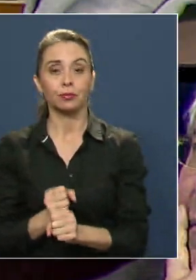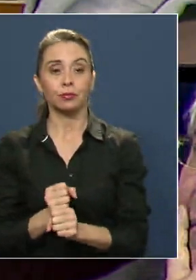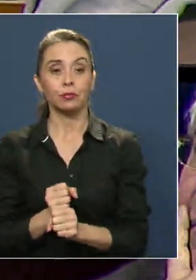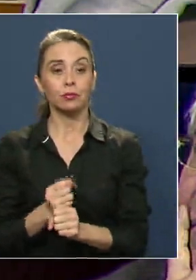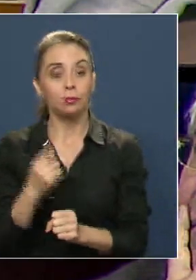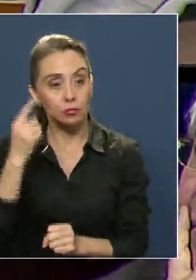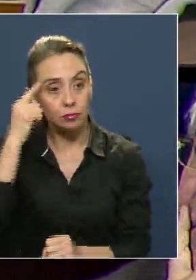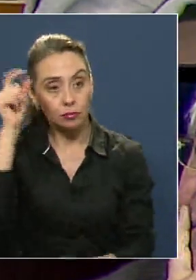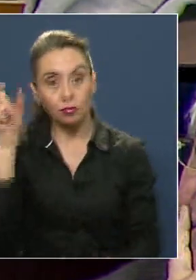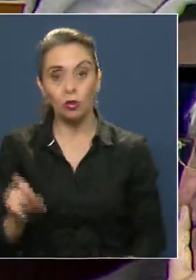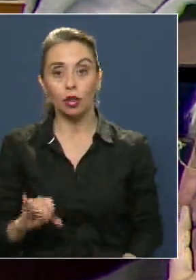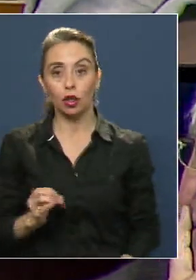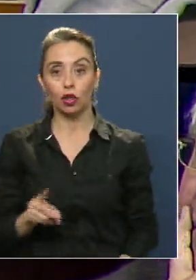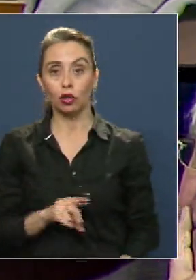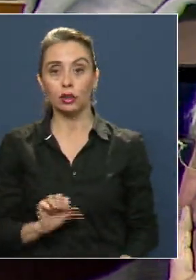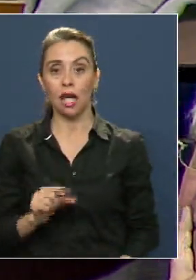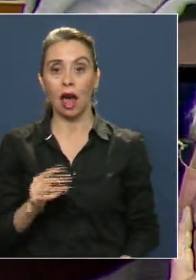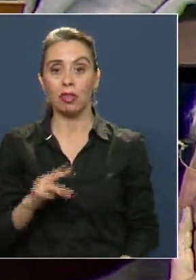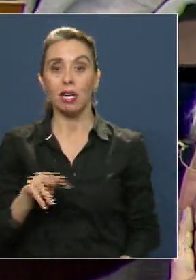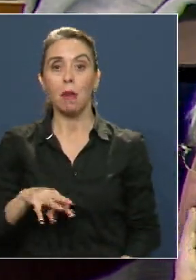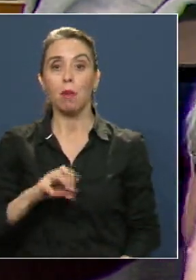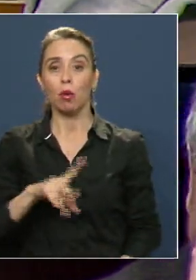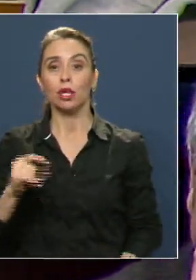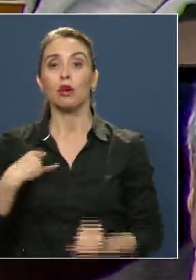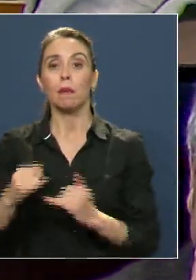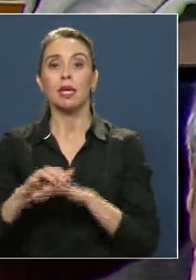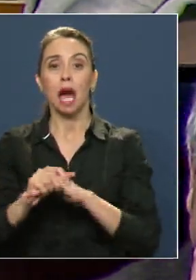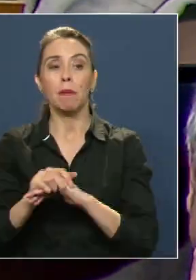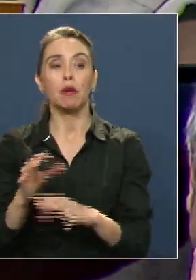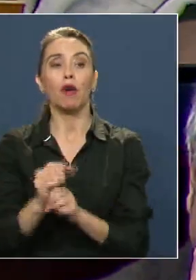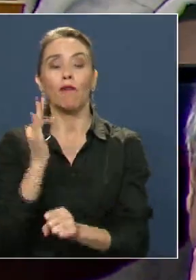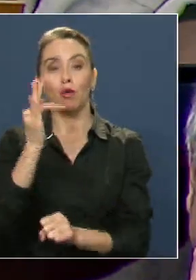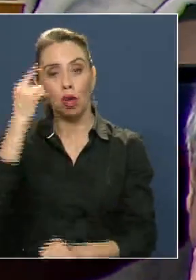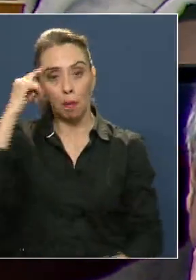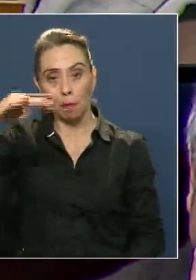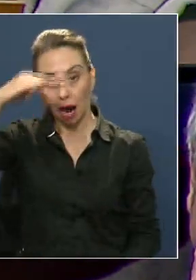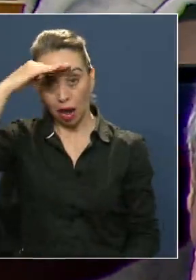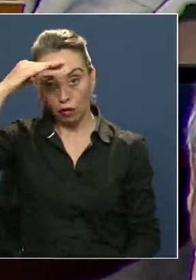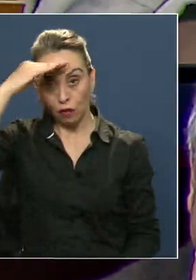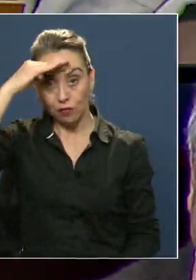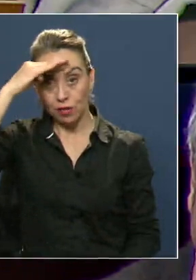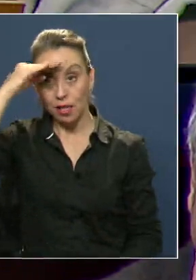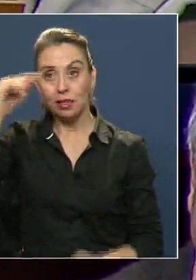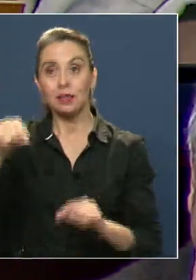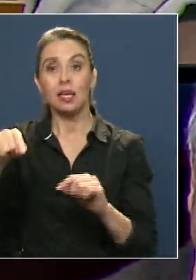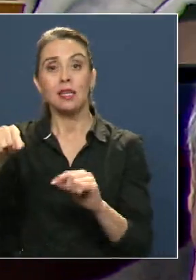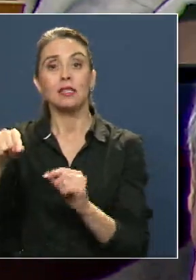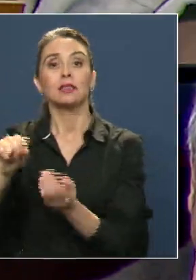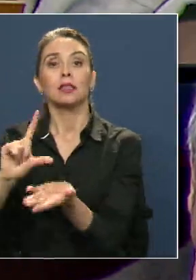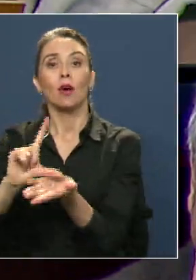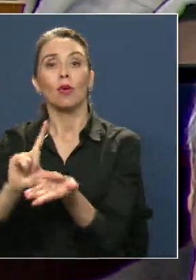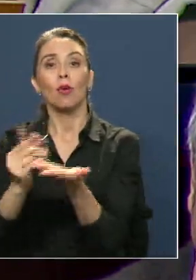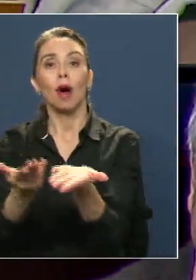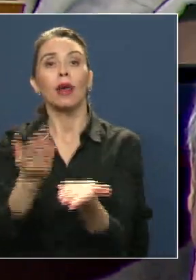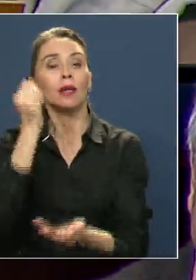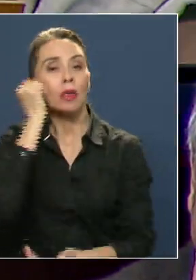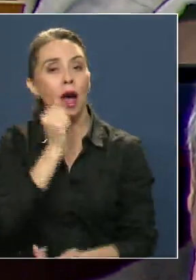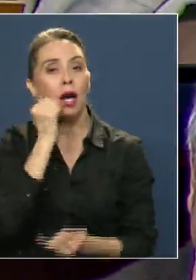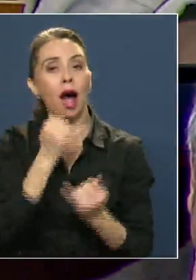Considero a José Andrés Murillo mi amigo, considero a la Fundación para la Confianza un espacio de cariño, de